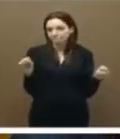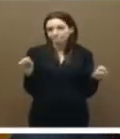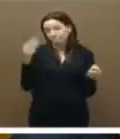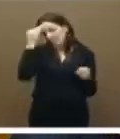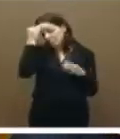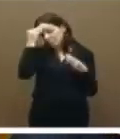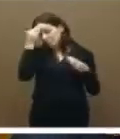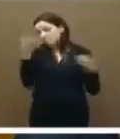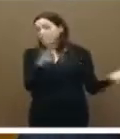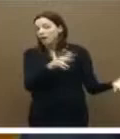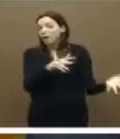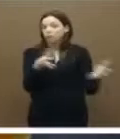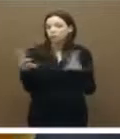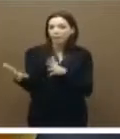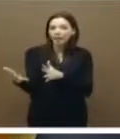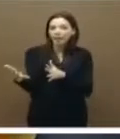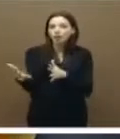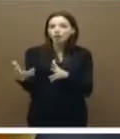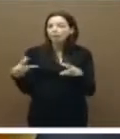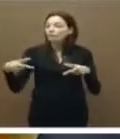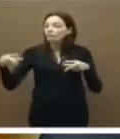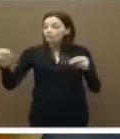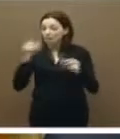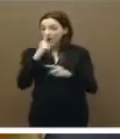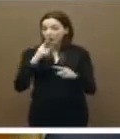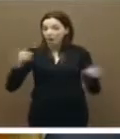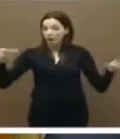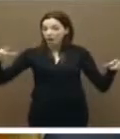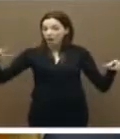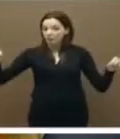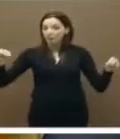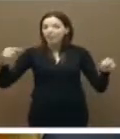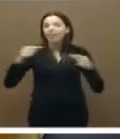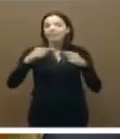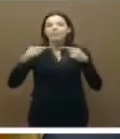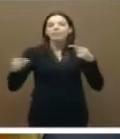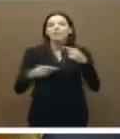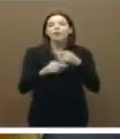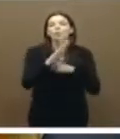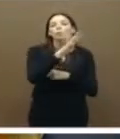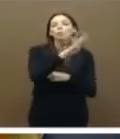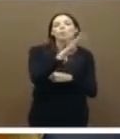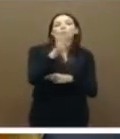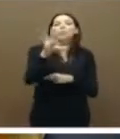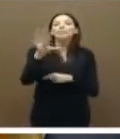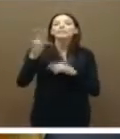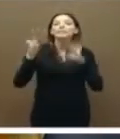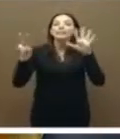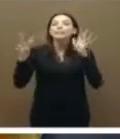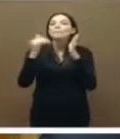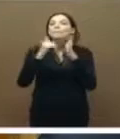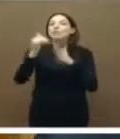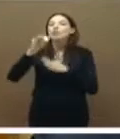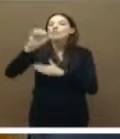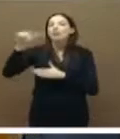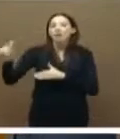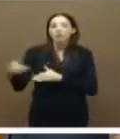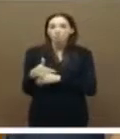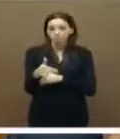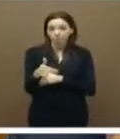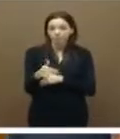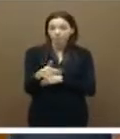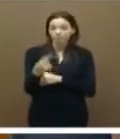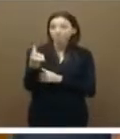estimamos que el ejercicio se cerrará con un déficit de casi 457 millones de euros. El dato de